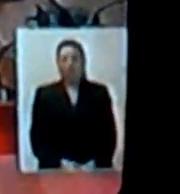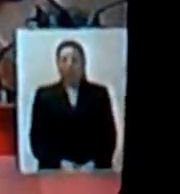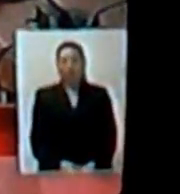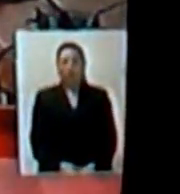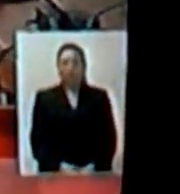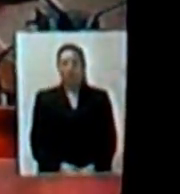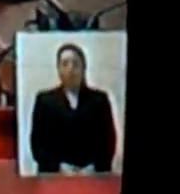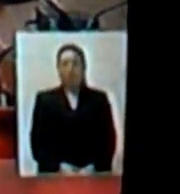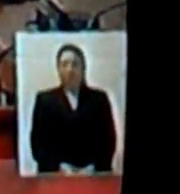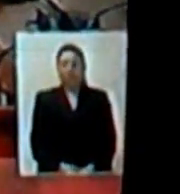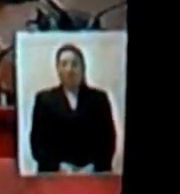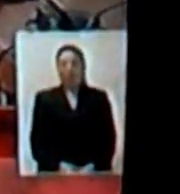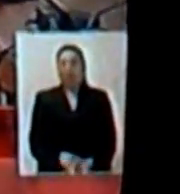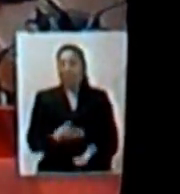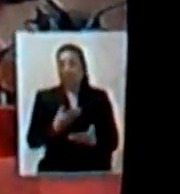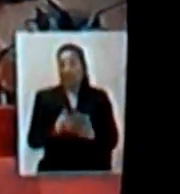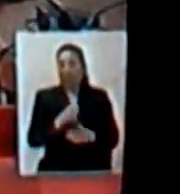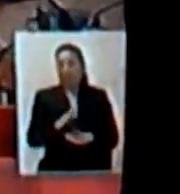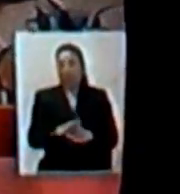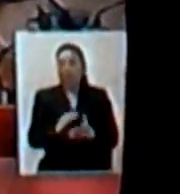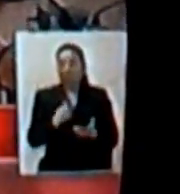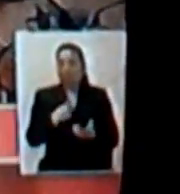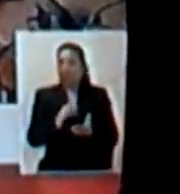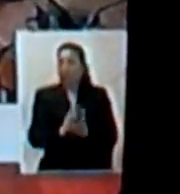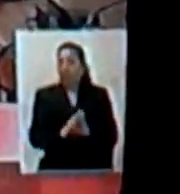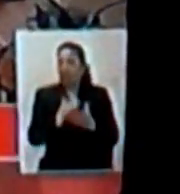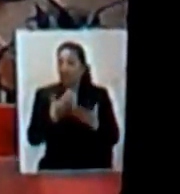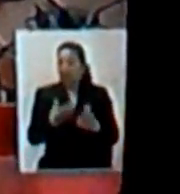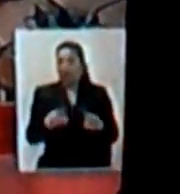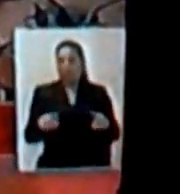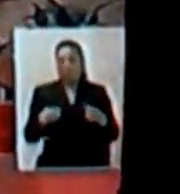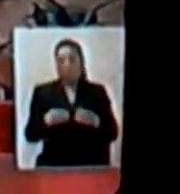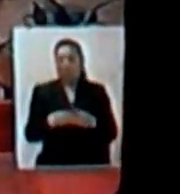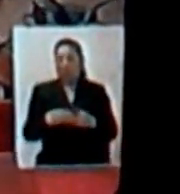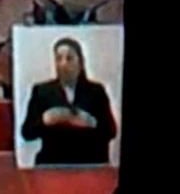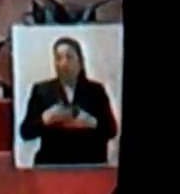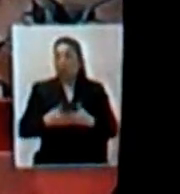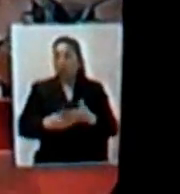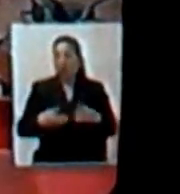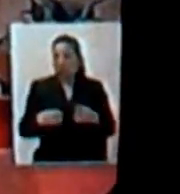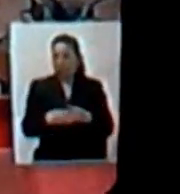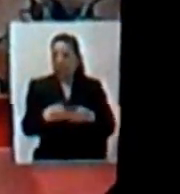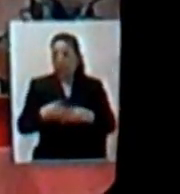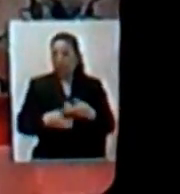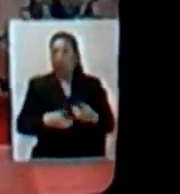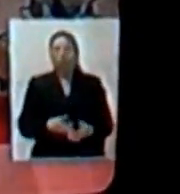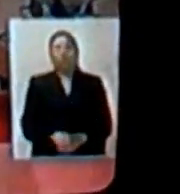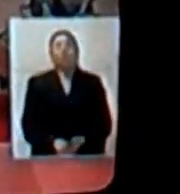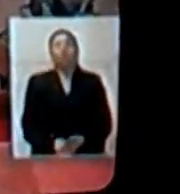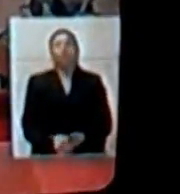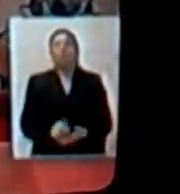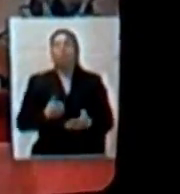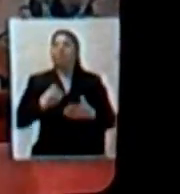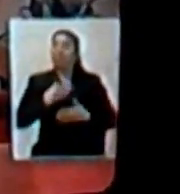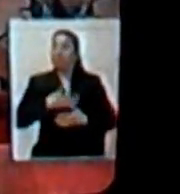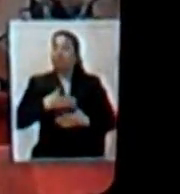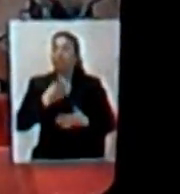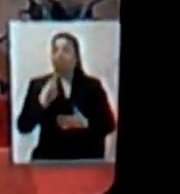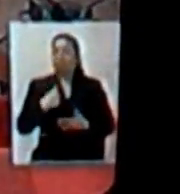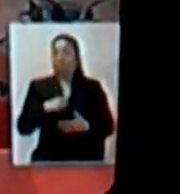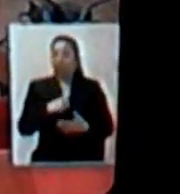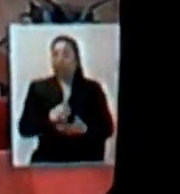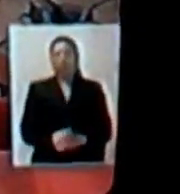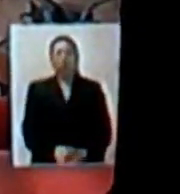Buenas tardes, presidente. Por su intermedio, también mi saludo a los miembros de la Comisión de Producción. Es una satisfacción para